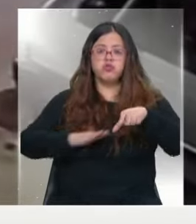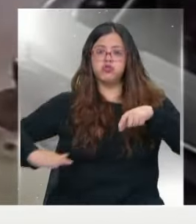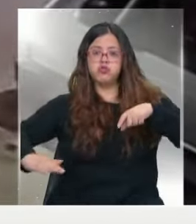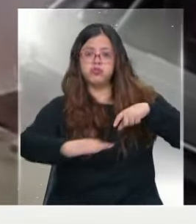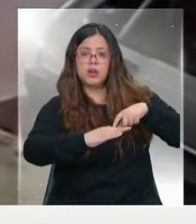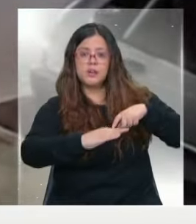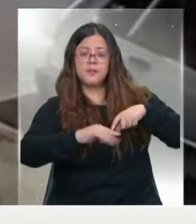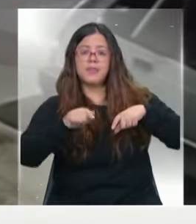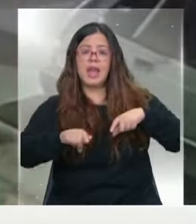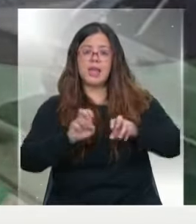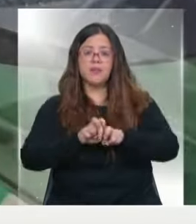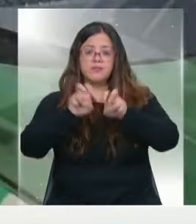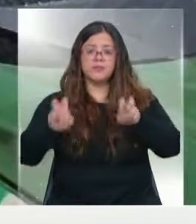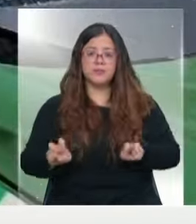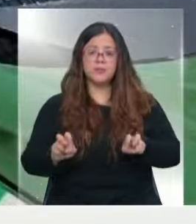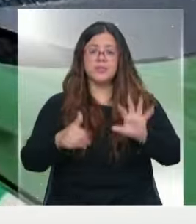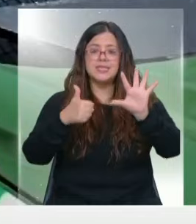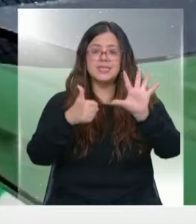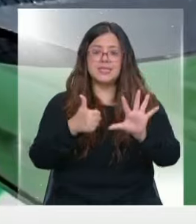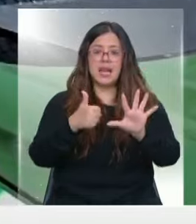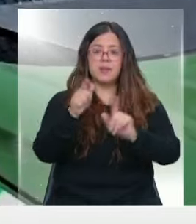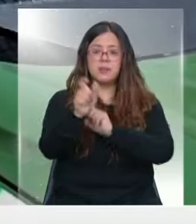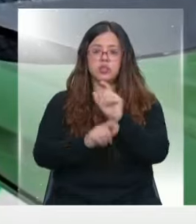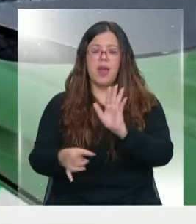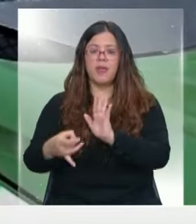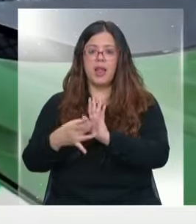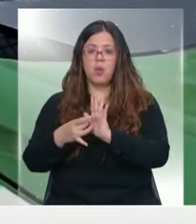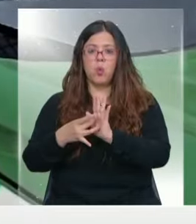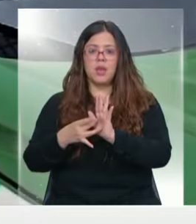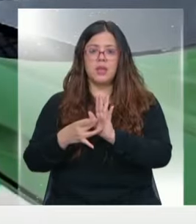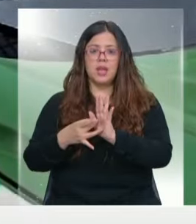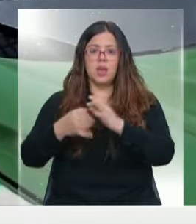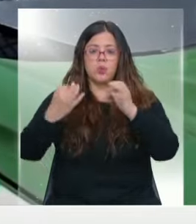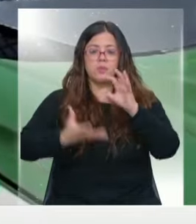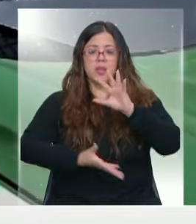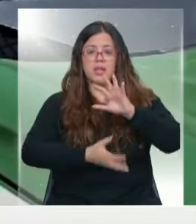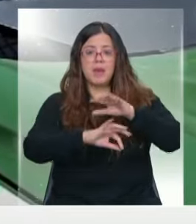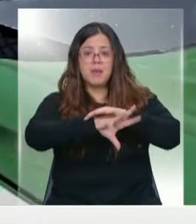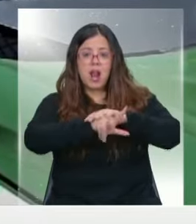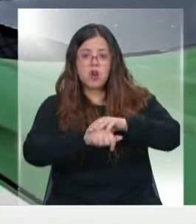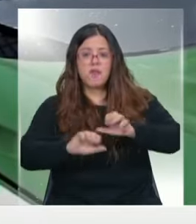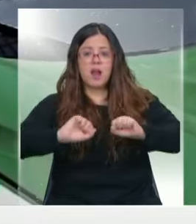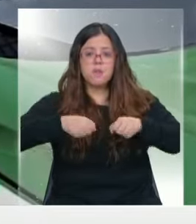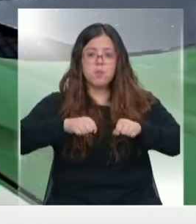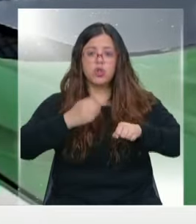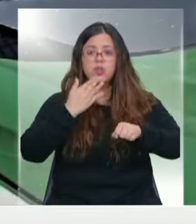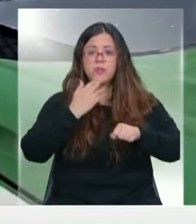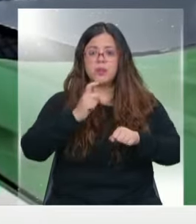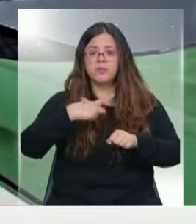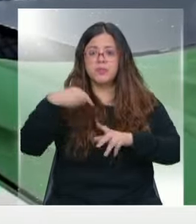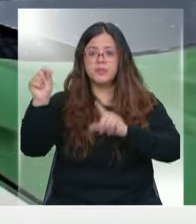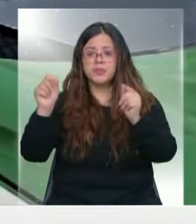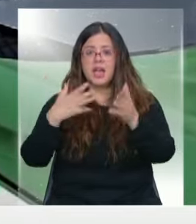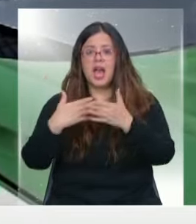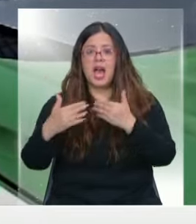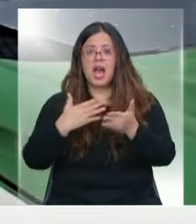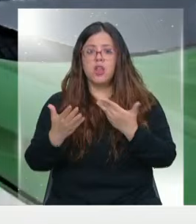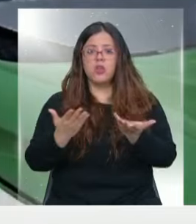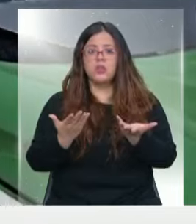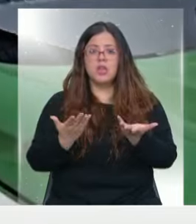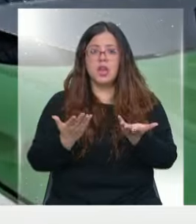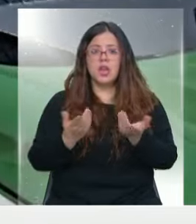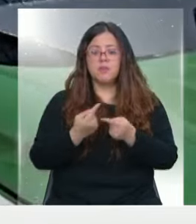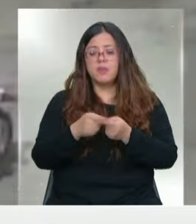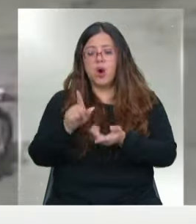descendían de este vehículo aproximadamente 6 delincuentes para sustraerle su motocicleta y huir hacia el sector poniente de la comuna